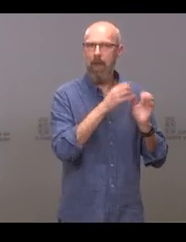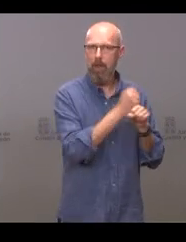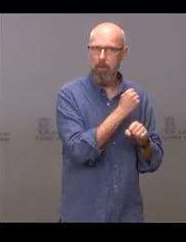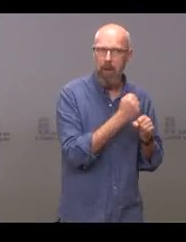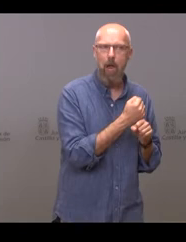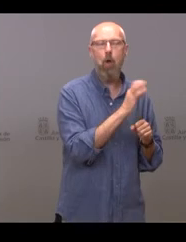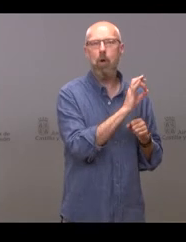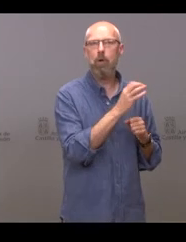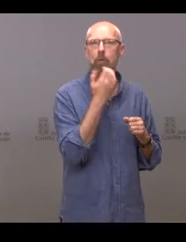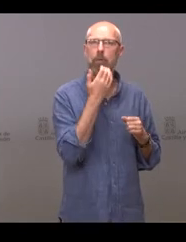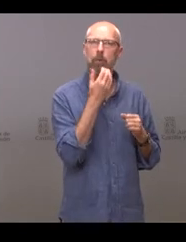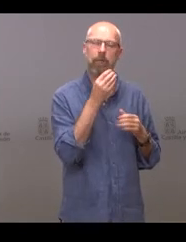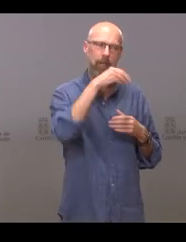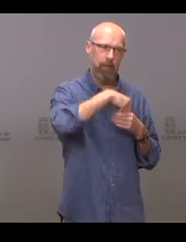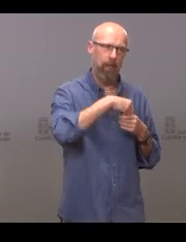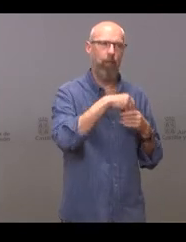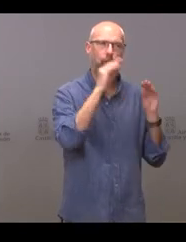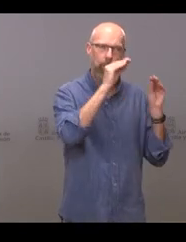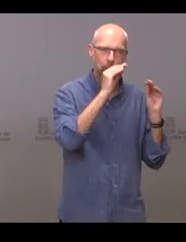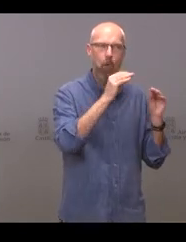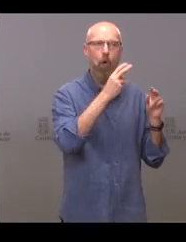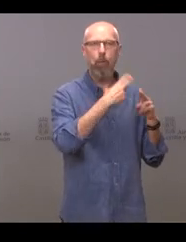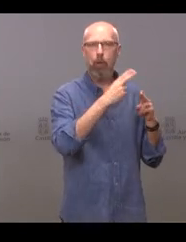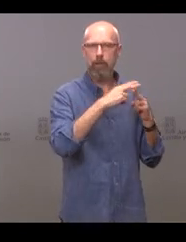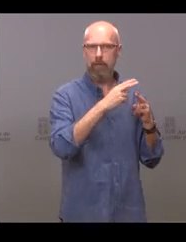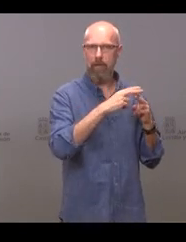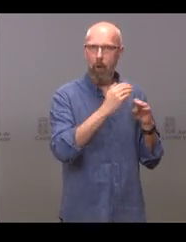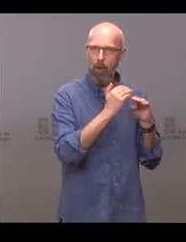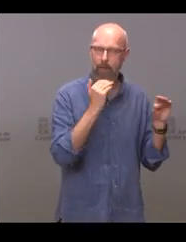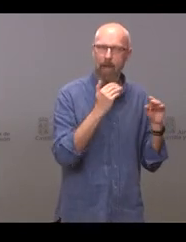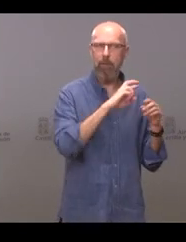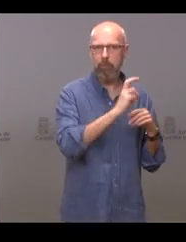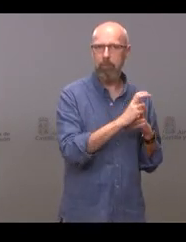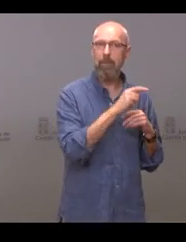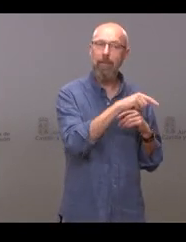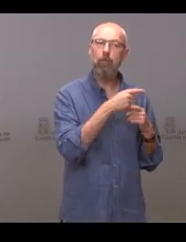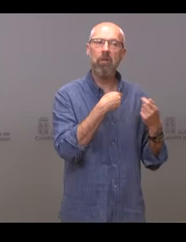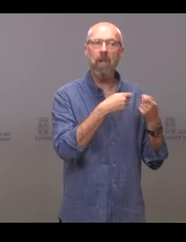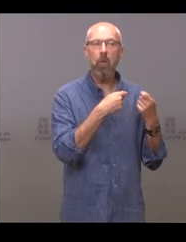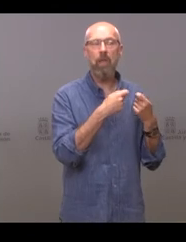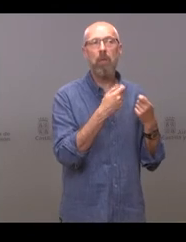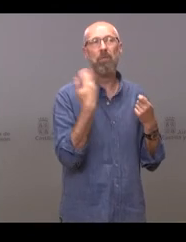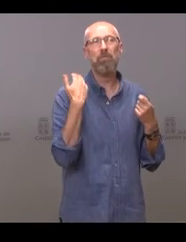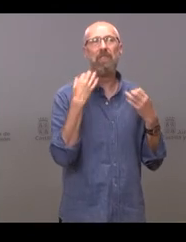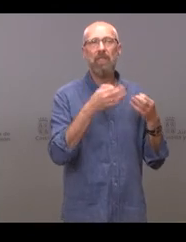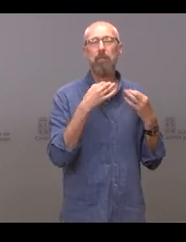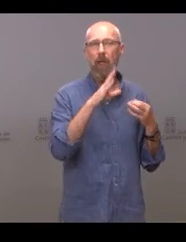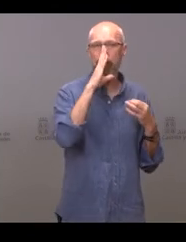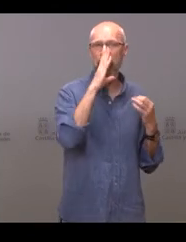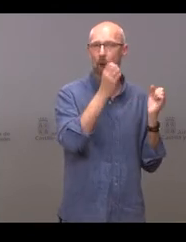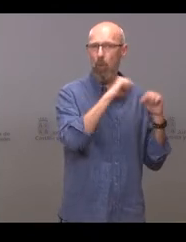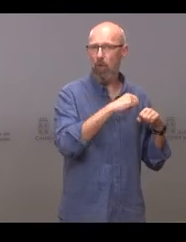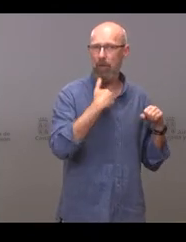información políticas de igualdade tal la negociamos en torno al mes de febrero se llegaban a los acuerdos